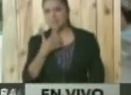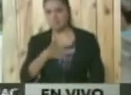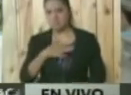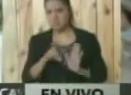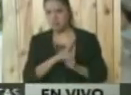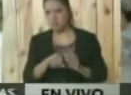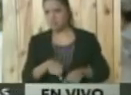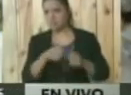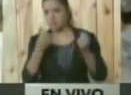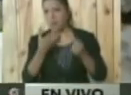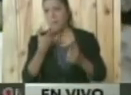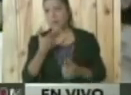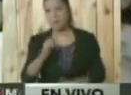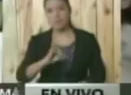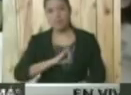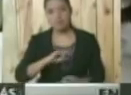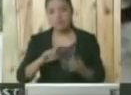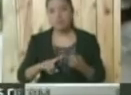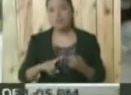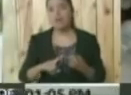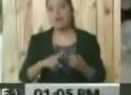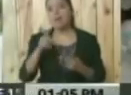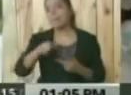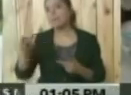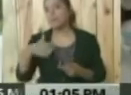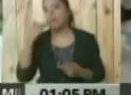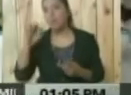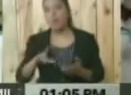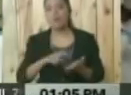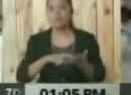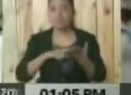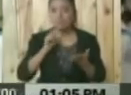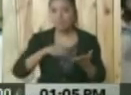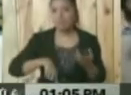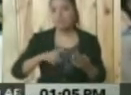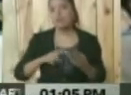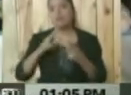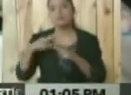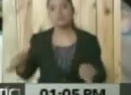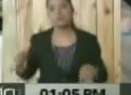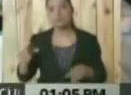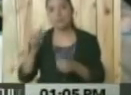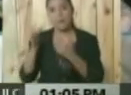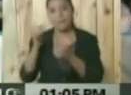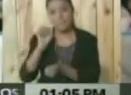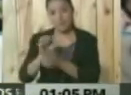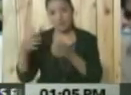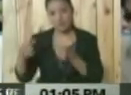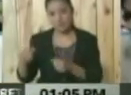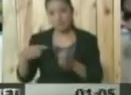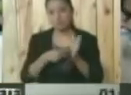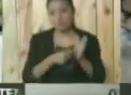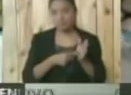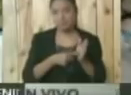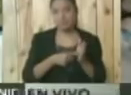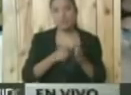el caso de la usurpación de identidades, en el caso de los fallecidos firmando, en el caso de los inhabilitados políticamente, pues